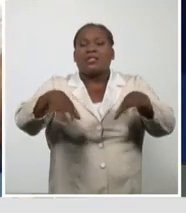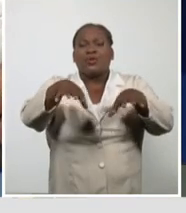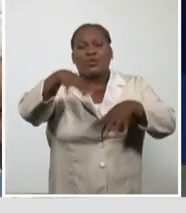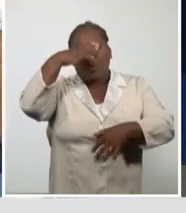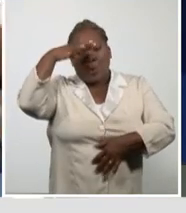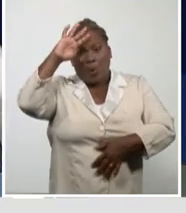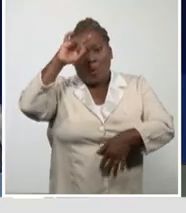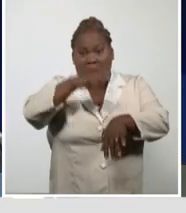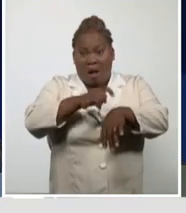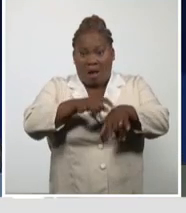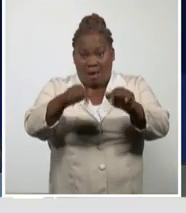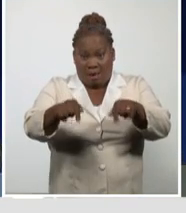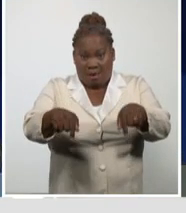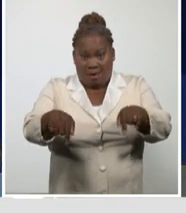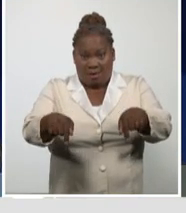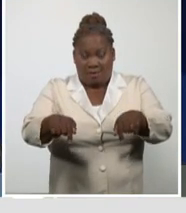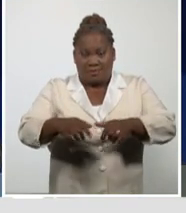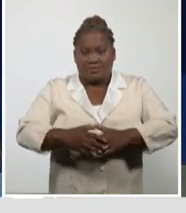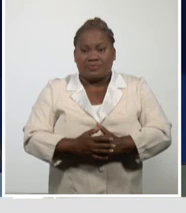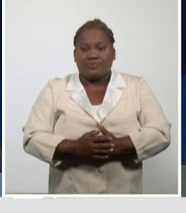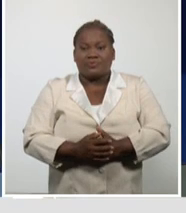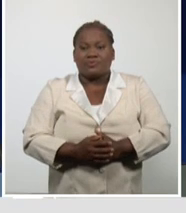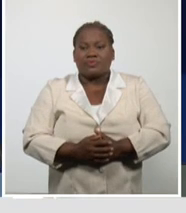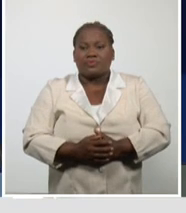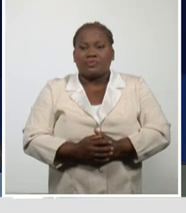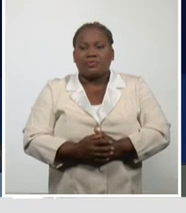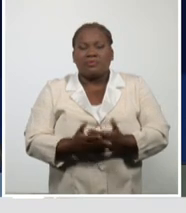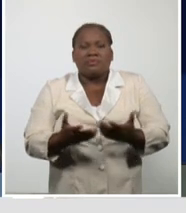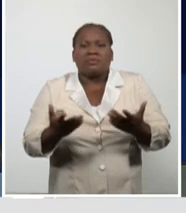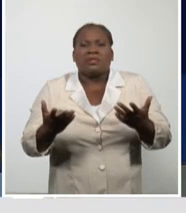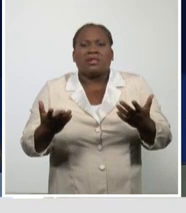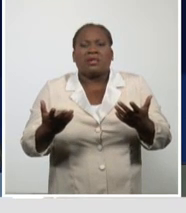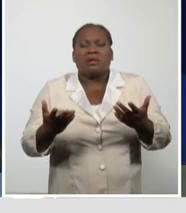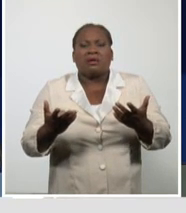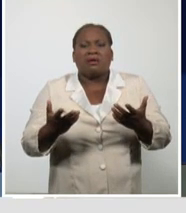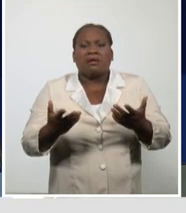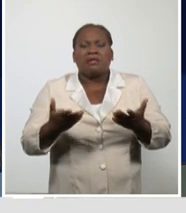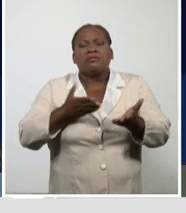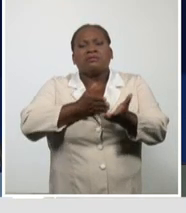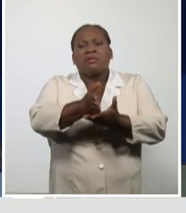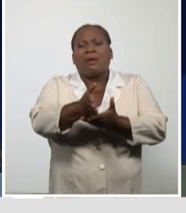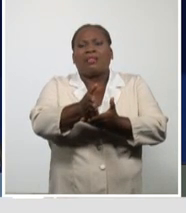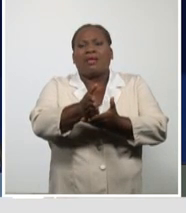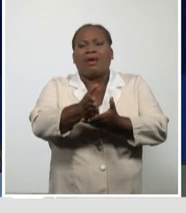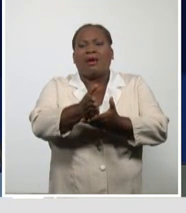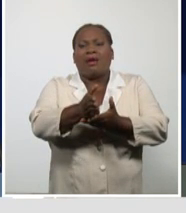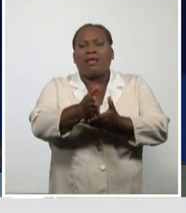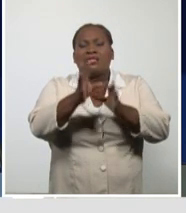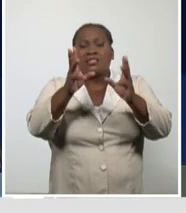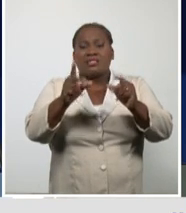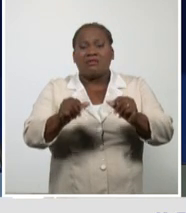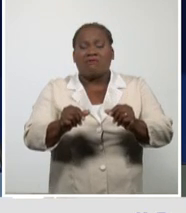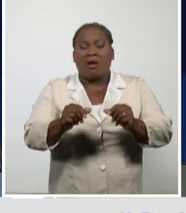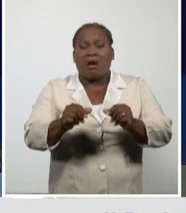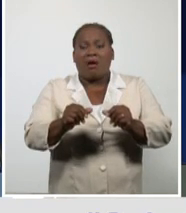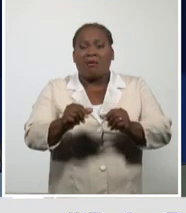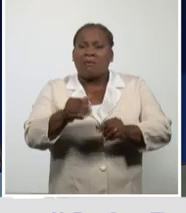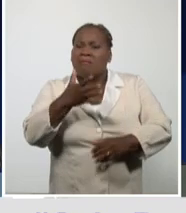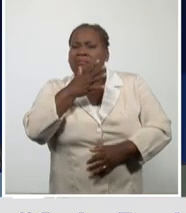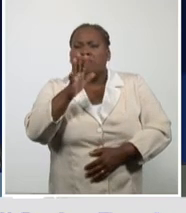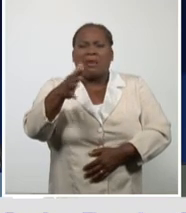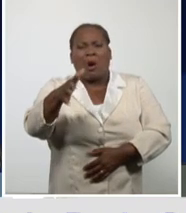estos momentos, no vale la pena si realmente se mantiene una cifra similar